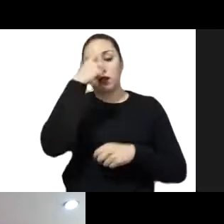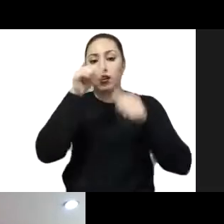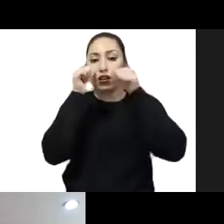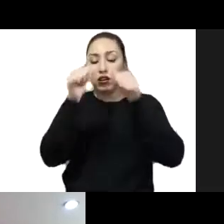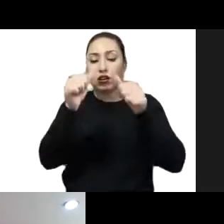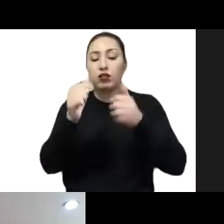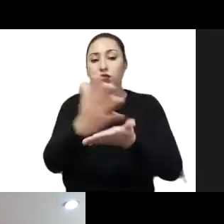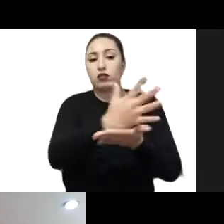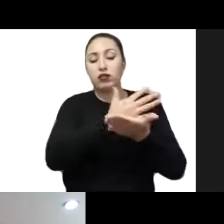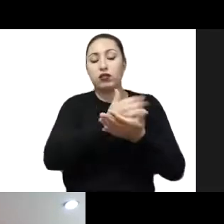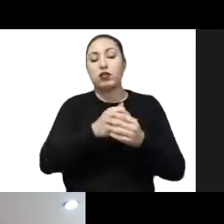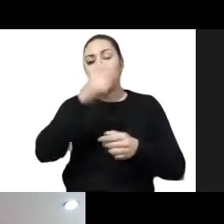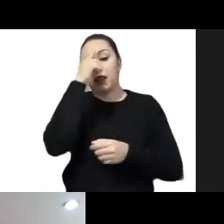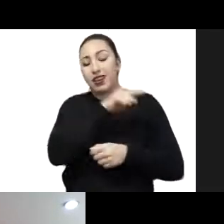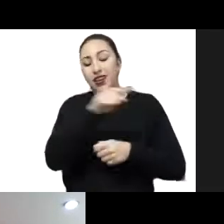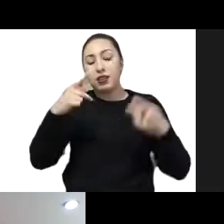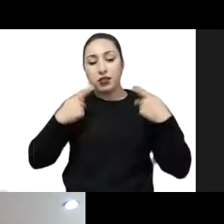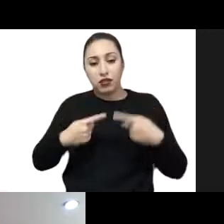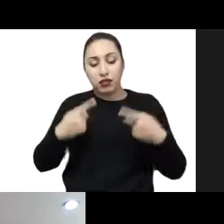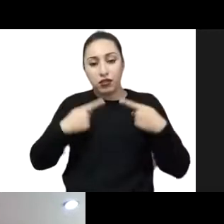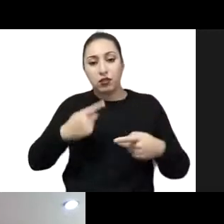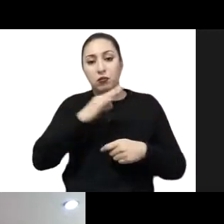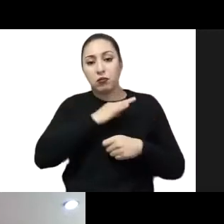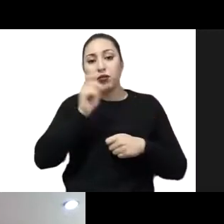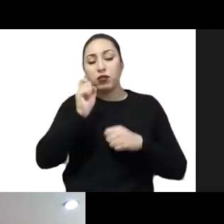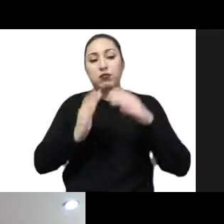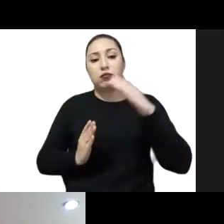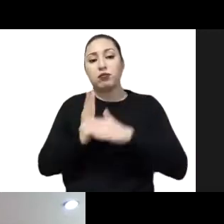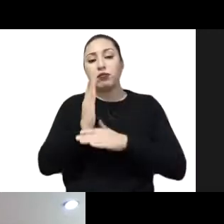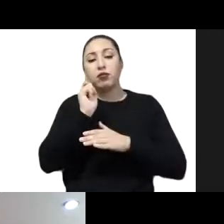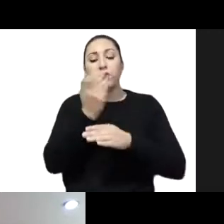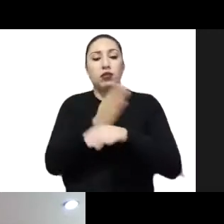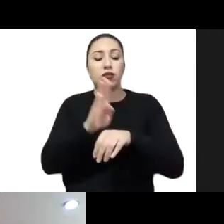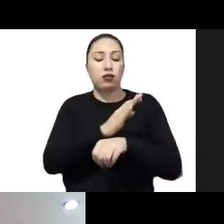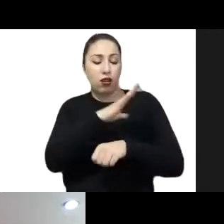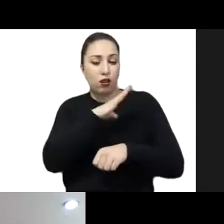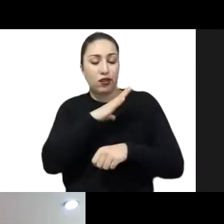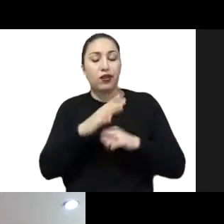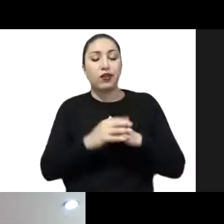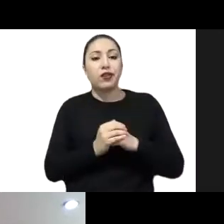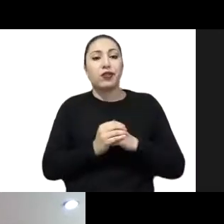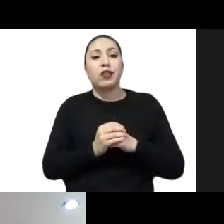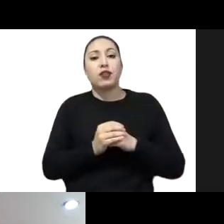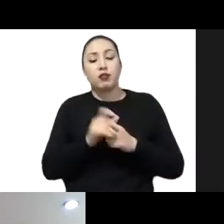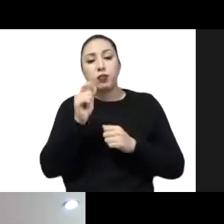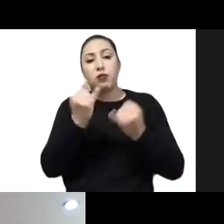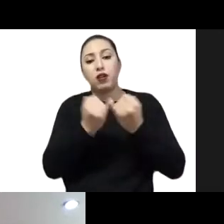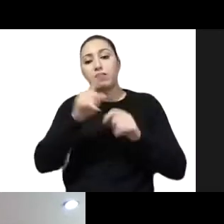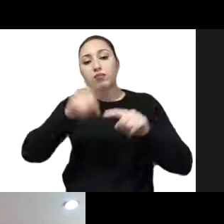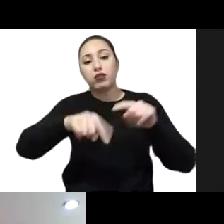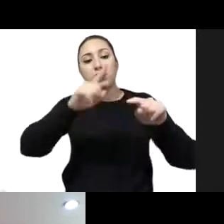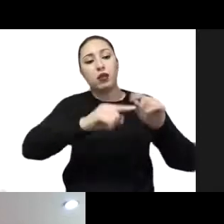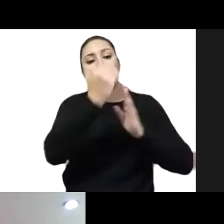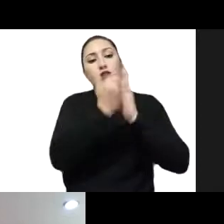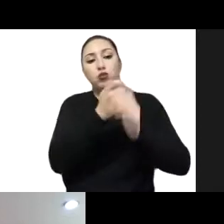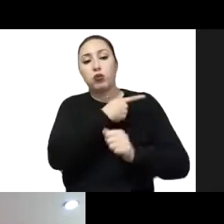para que la población alcance los mayores niveles de bienestar y, en consecuencia, se pueda mitigar la pobreza y la